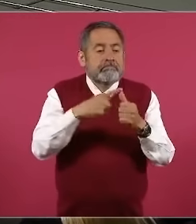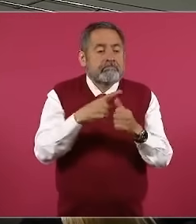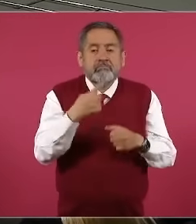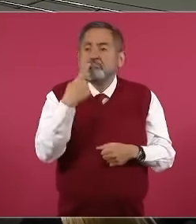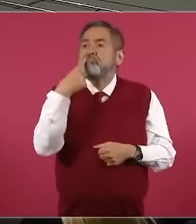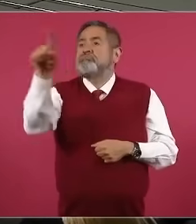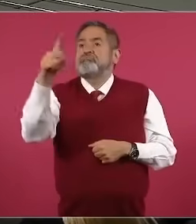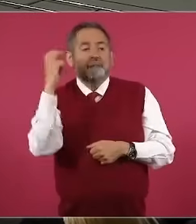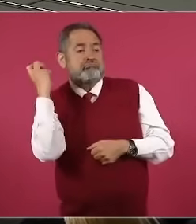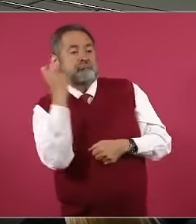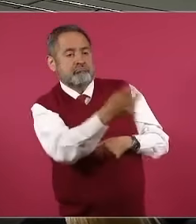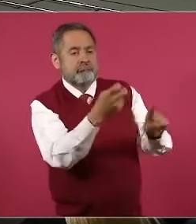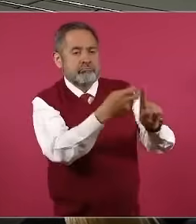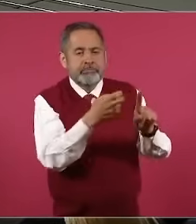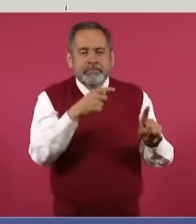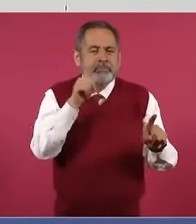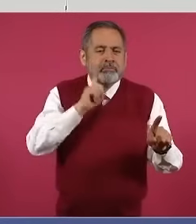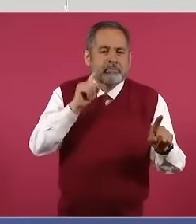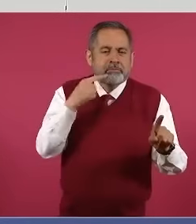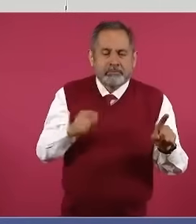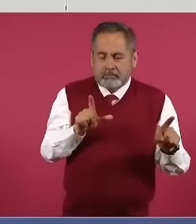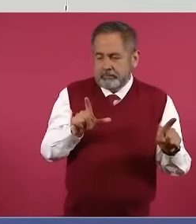Viene una denuncia de Lilia Cacho.